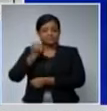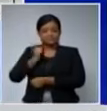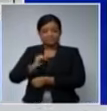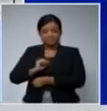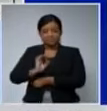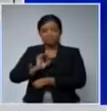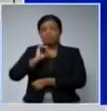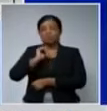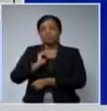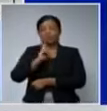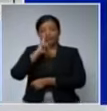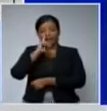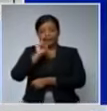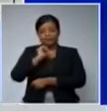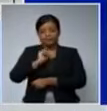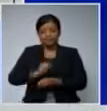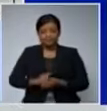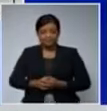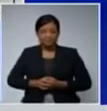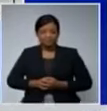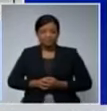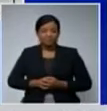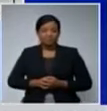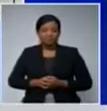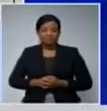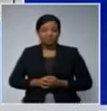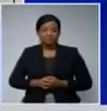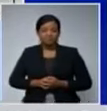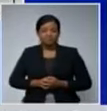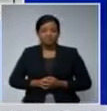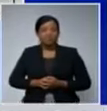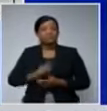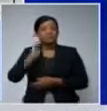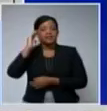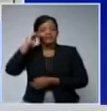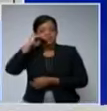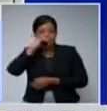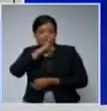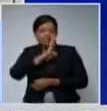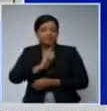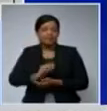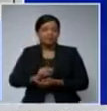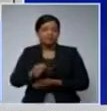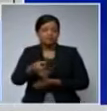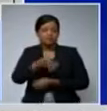fundamentalmente Bayamo y a continuación Manzanillo.